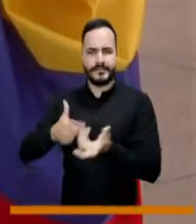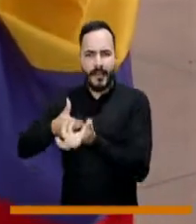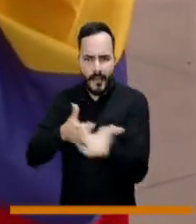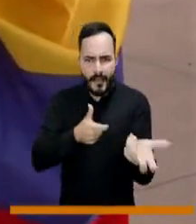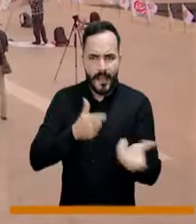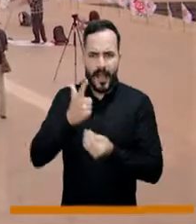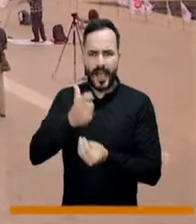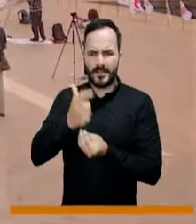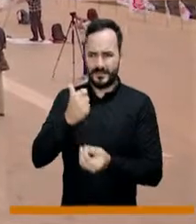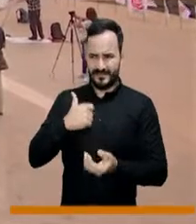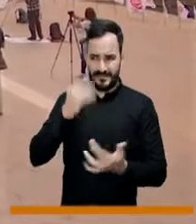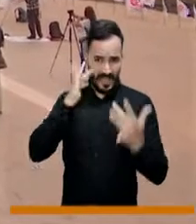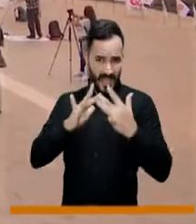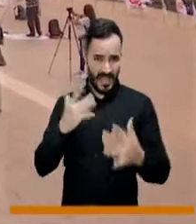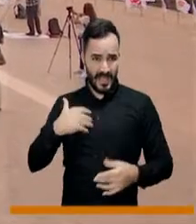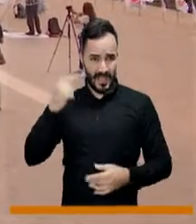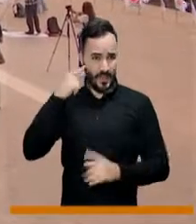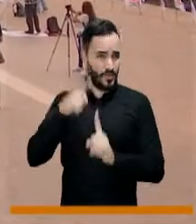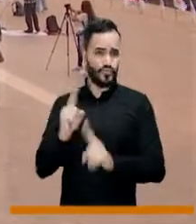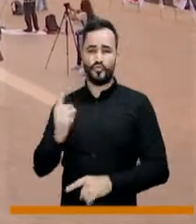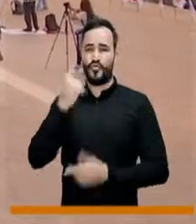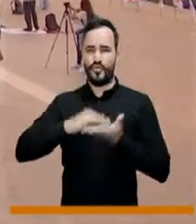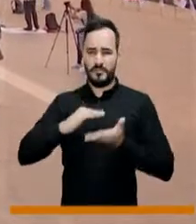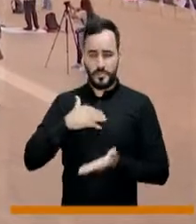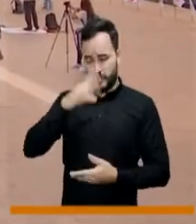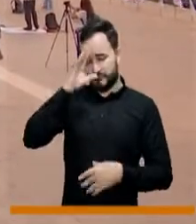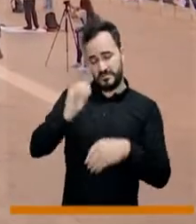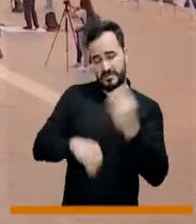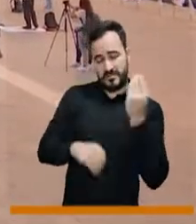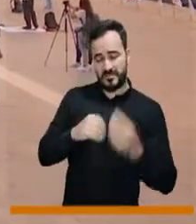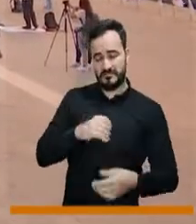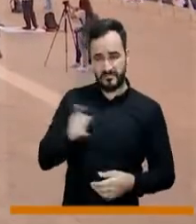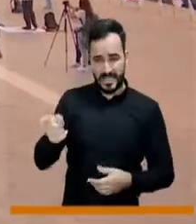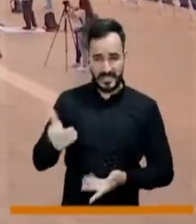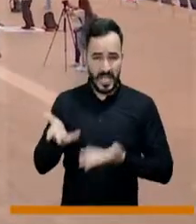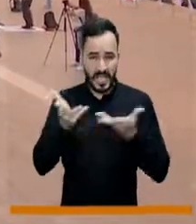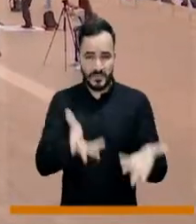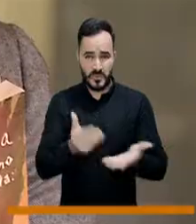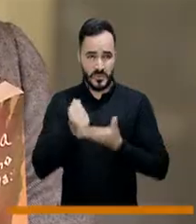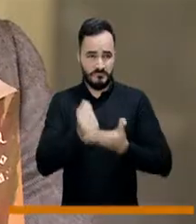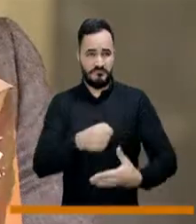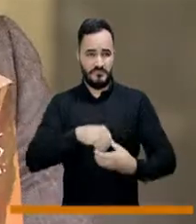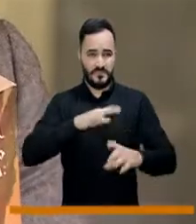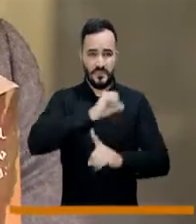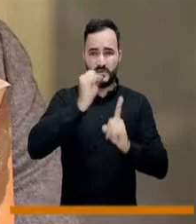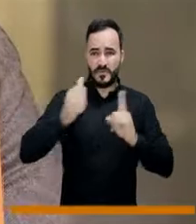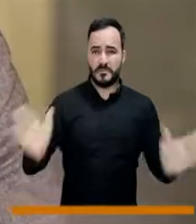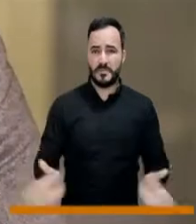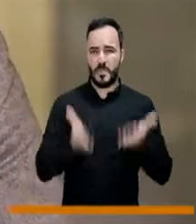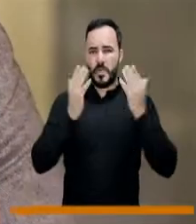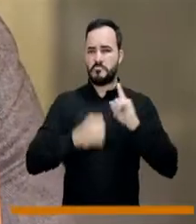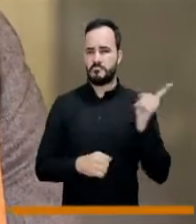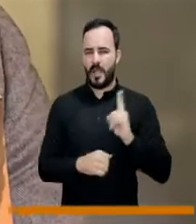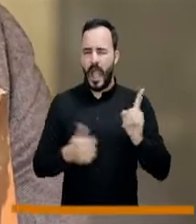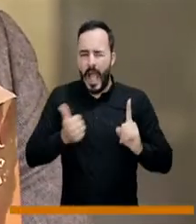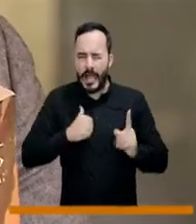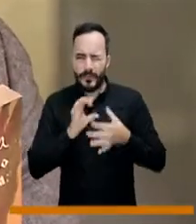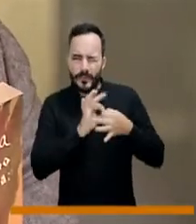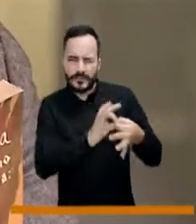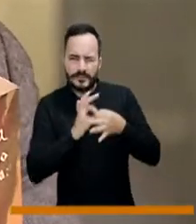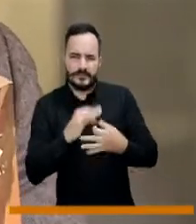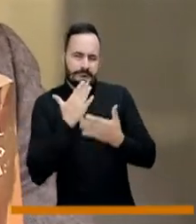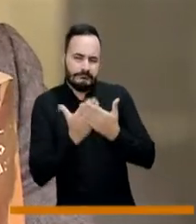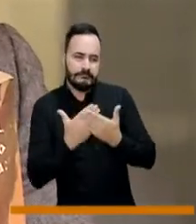o las armas, que personalmente no creo en ellas y creo que no le aporta hoy mucho a la sociedad. Y también quiero aprovechar, Kate,